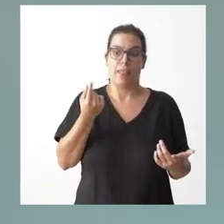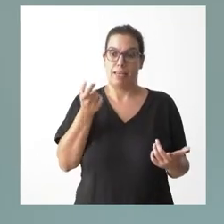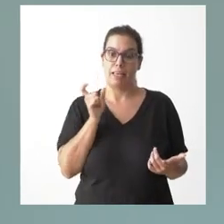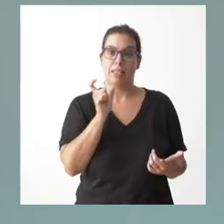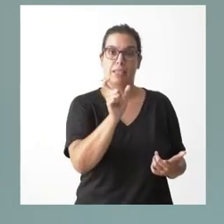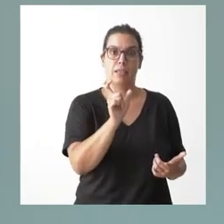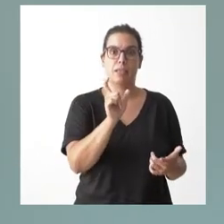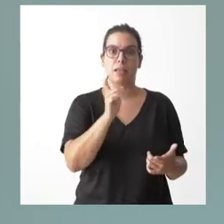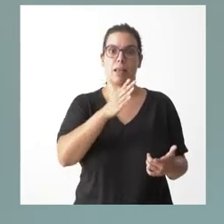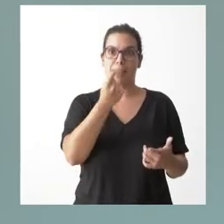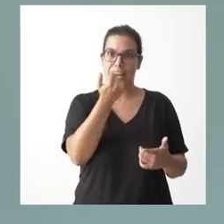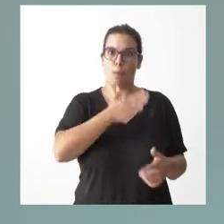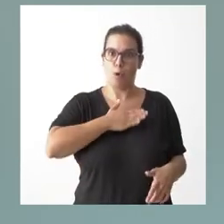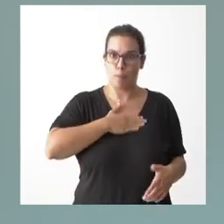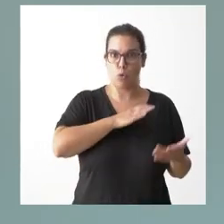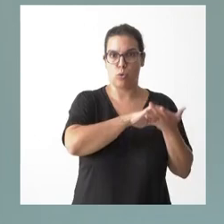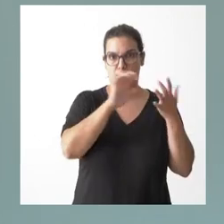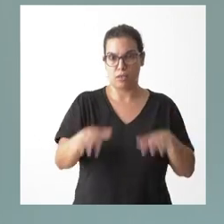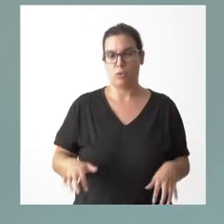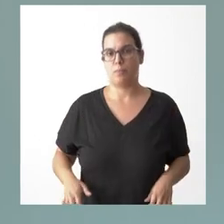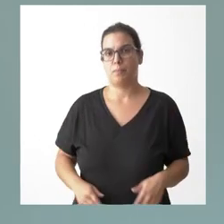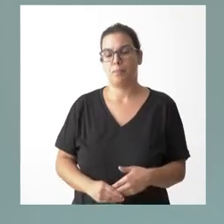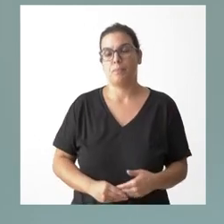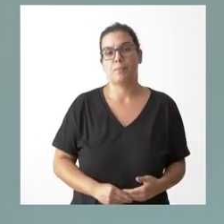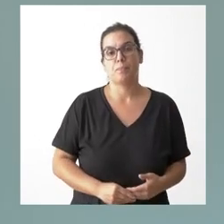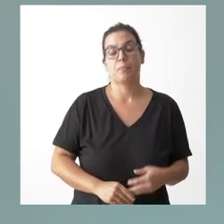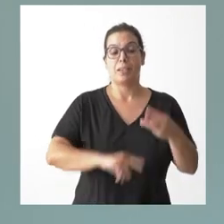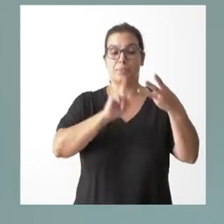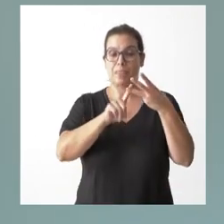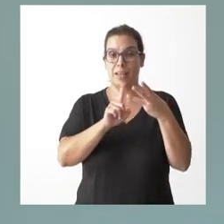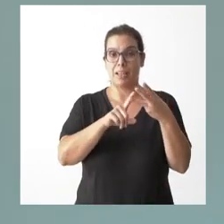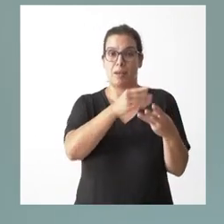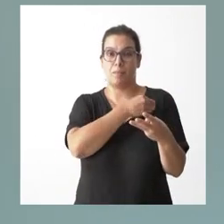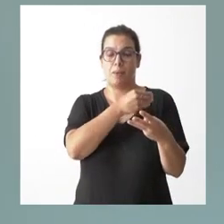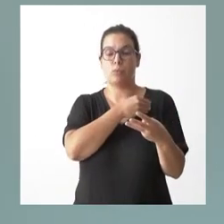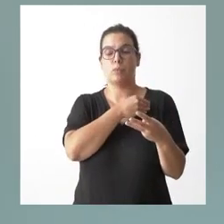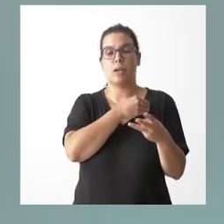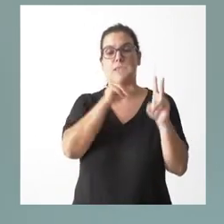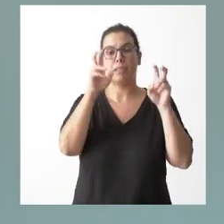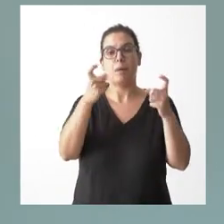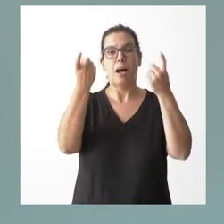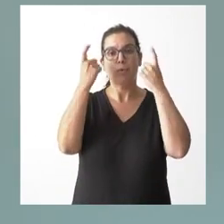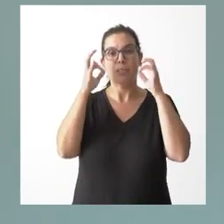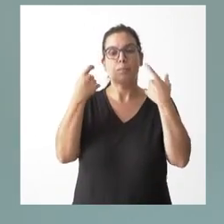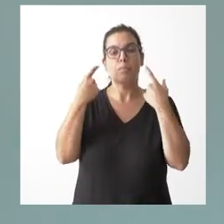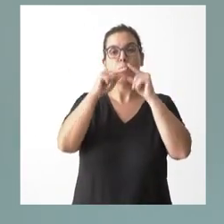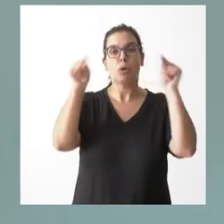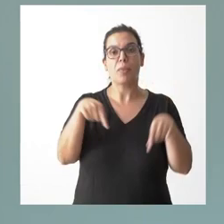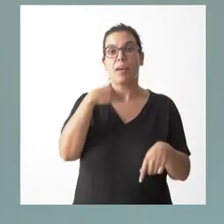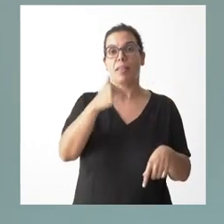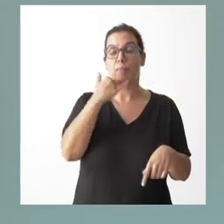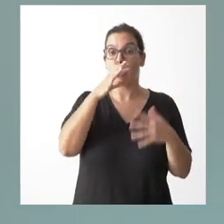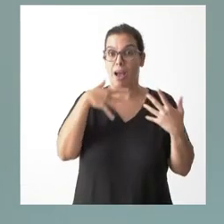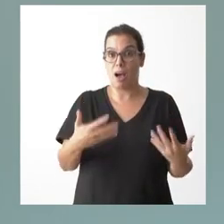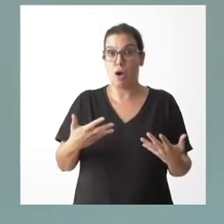de dinero autónomo de la Junta de Castilla y León. Y respecto a la tercera cuestión de alumnado en la provincia de Zamora, estamos ahora